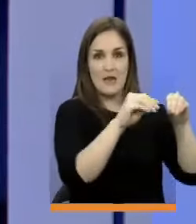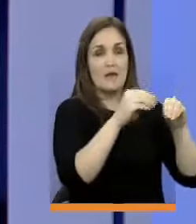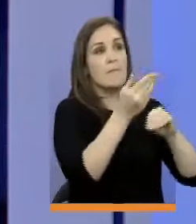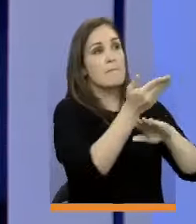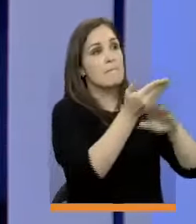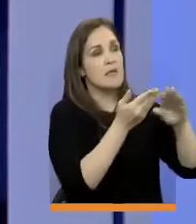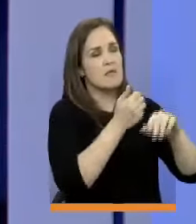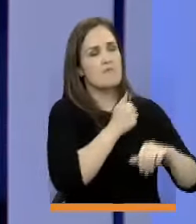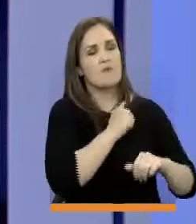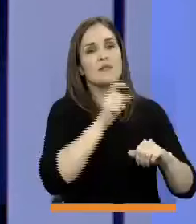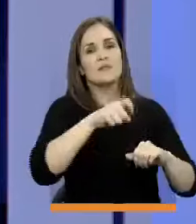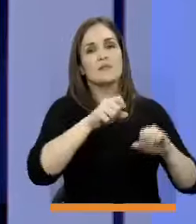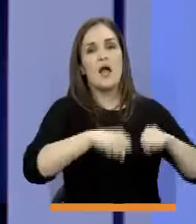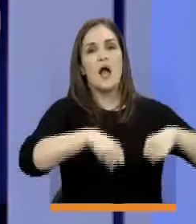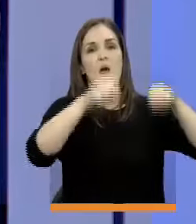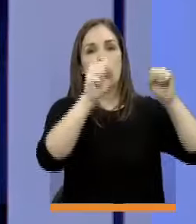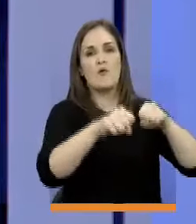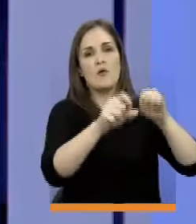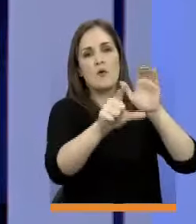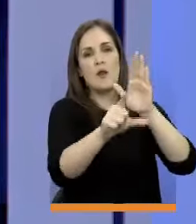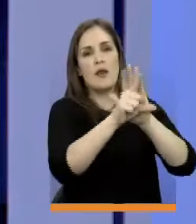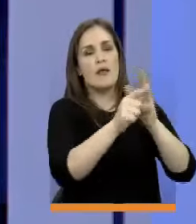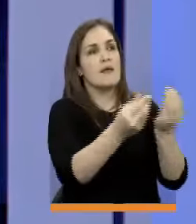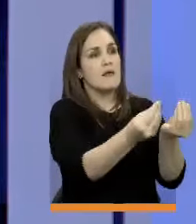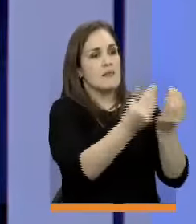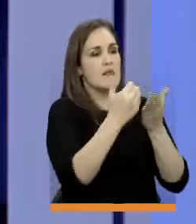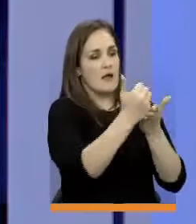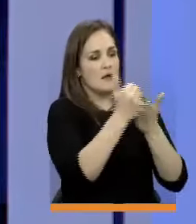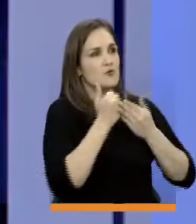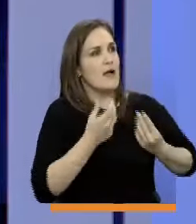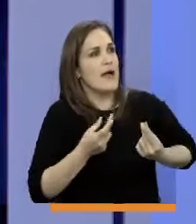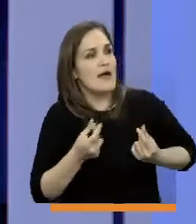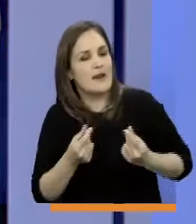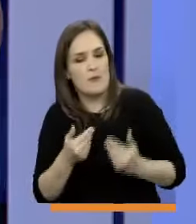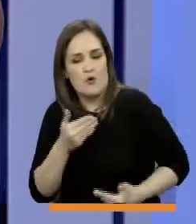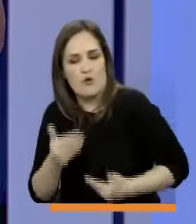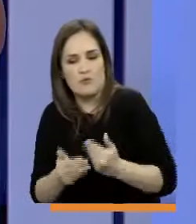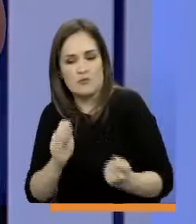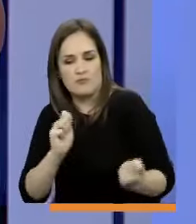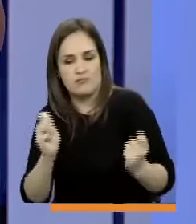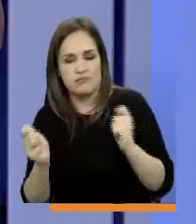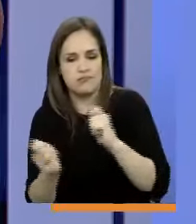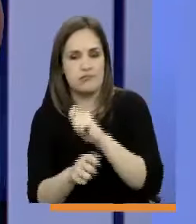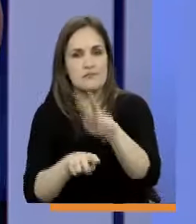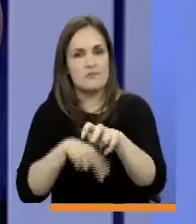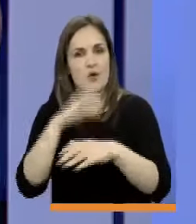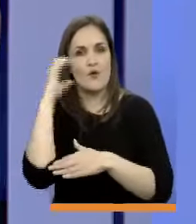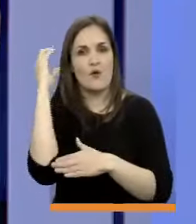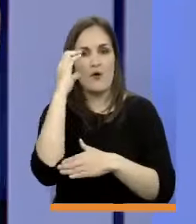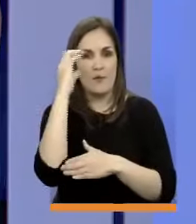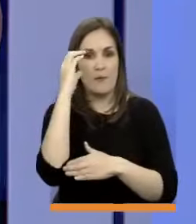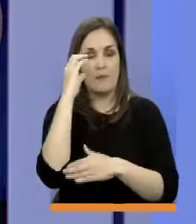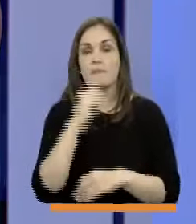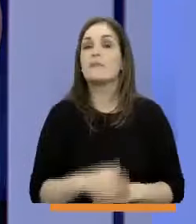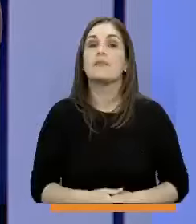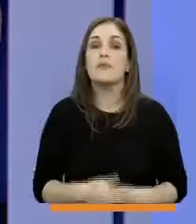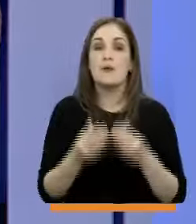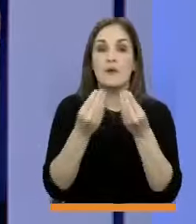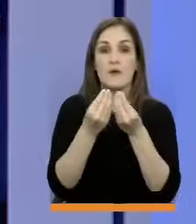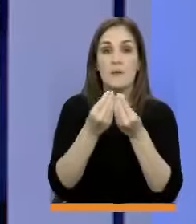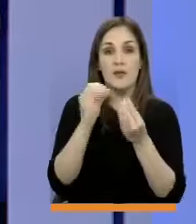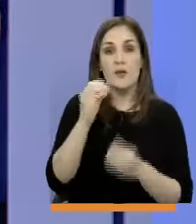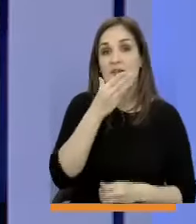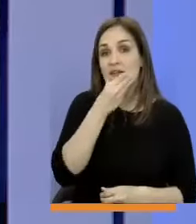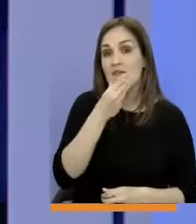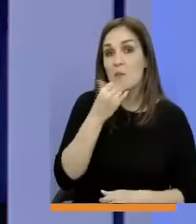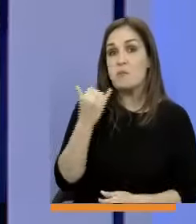que apruebe una legislación que facilite el avance más rápido de la reforma agraria en Colombia. Nuestro compañero Iván Cruz se encuentra